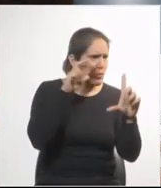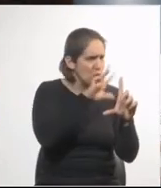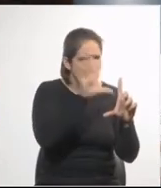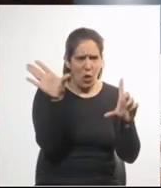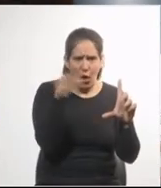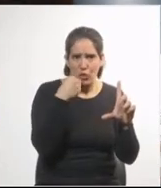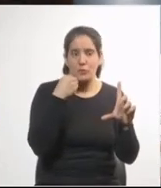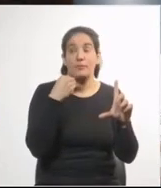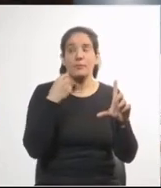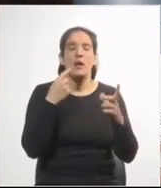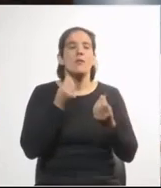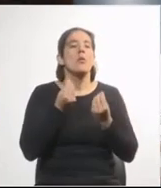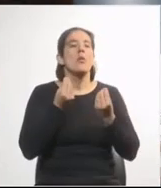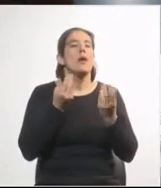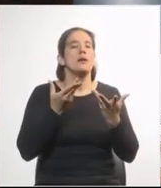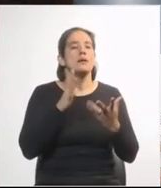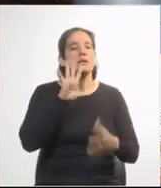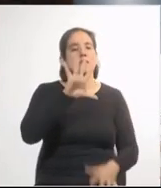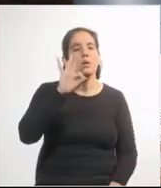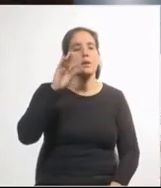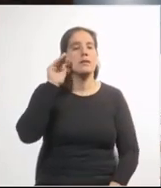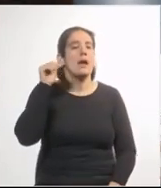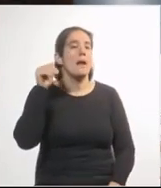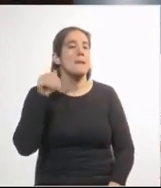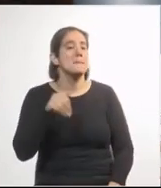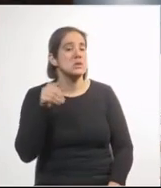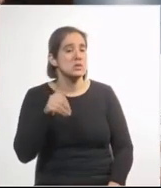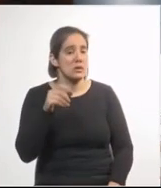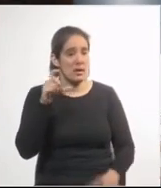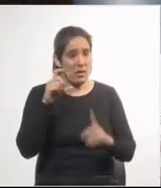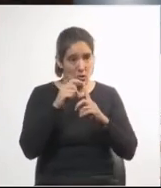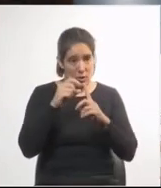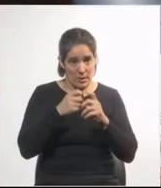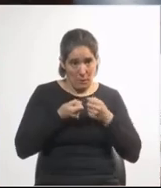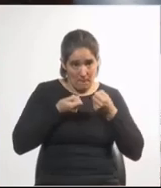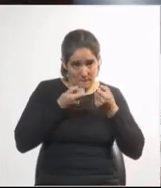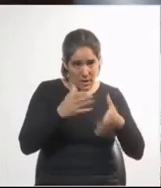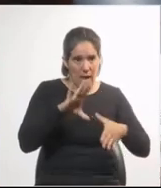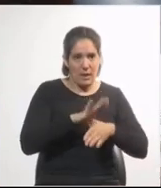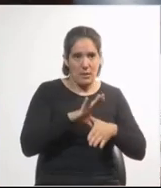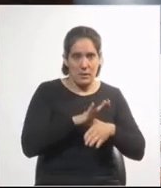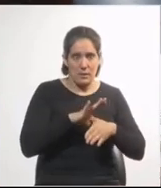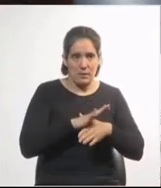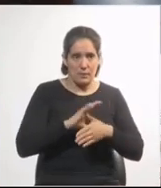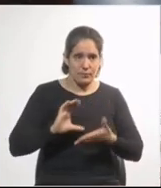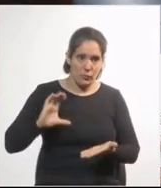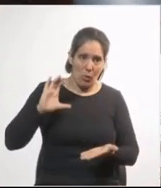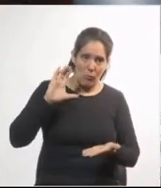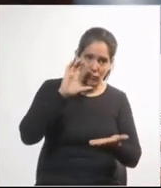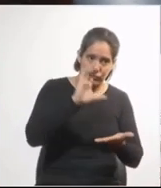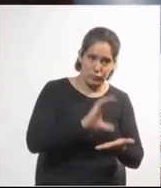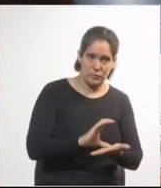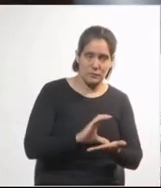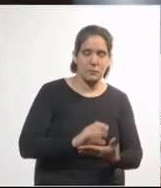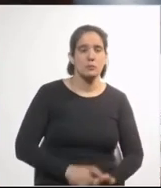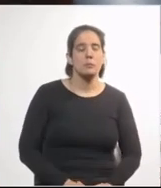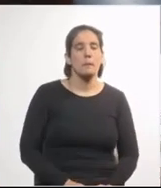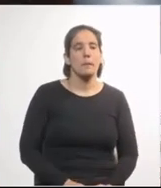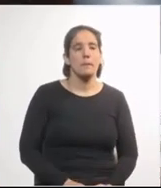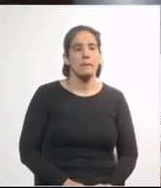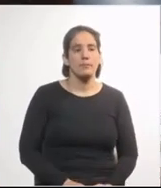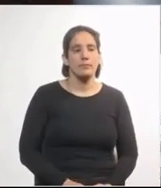plan consistía en destinar 50 millones de dólares, los 2.117 millones de pesos de los que hablamos hace un